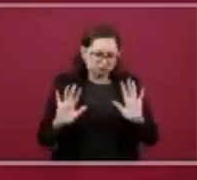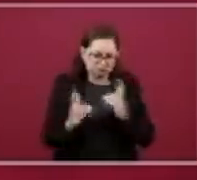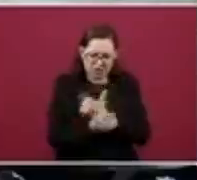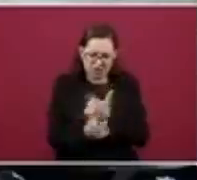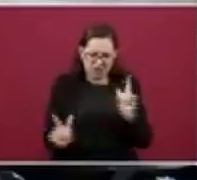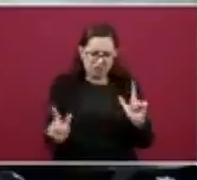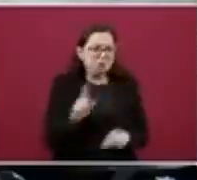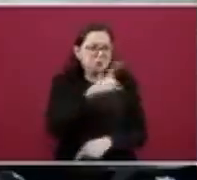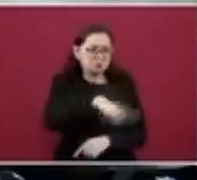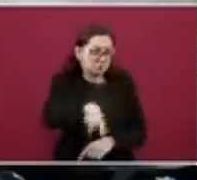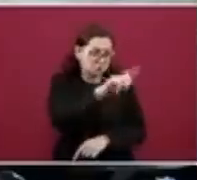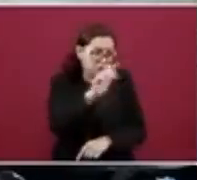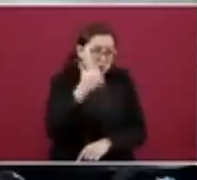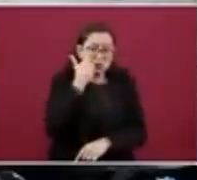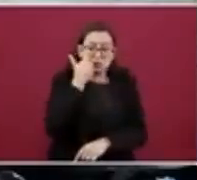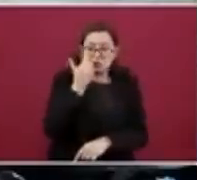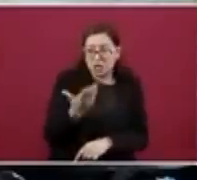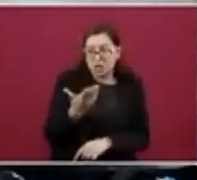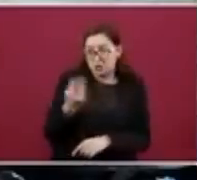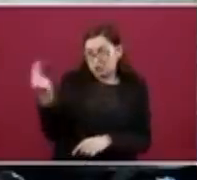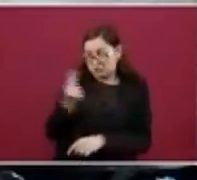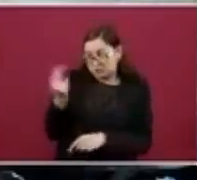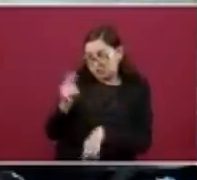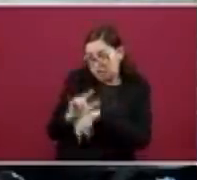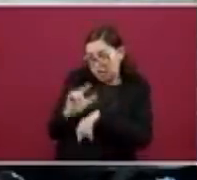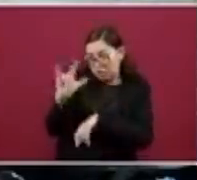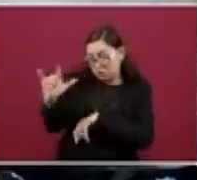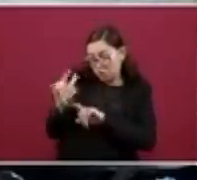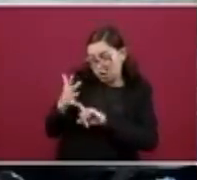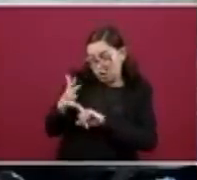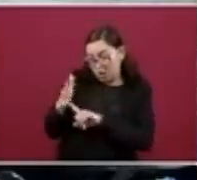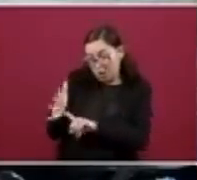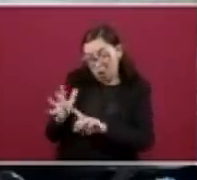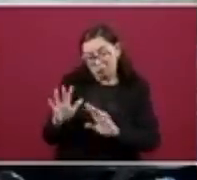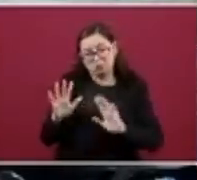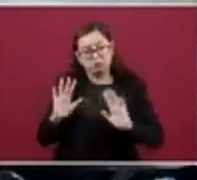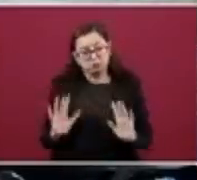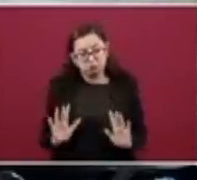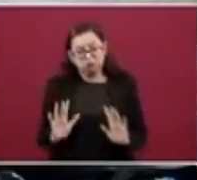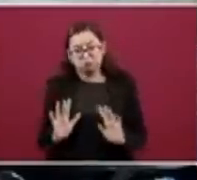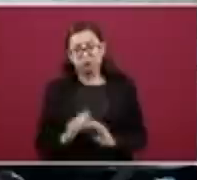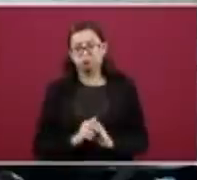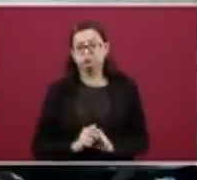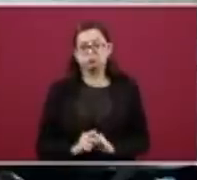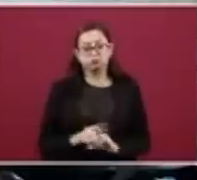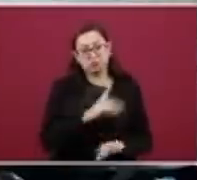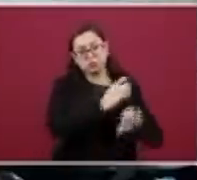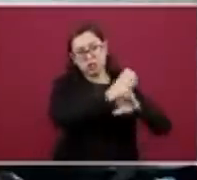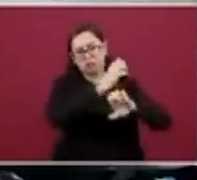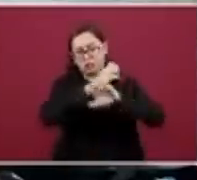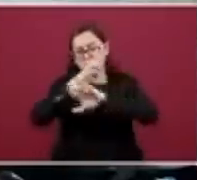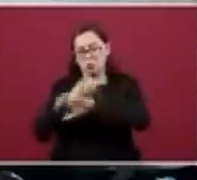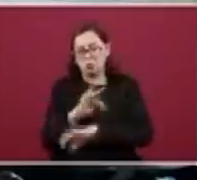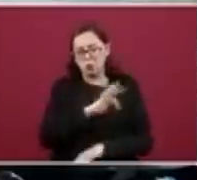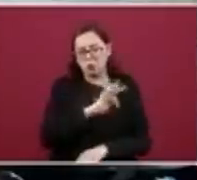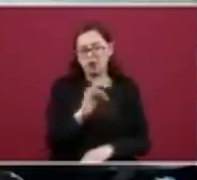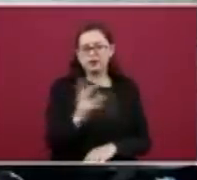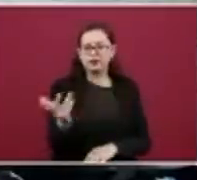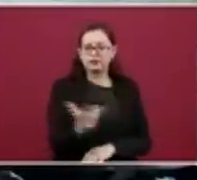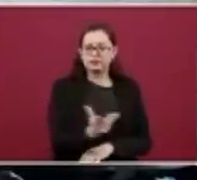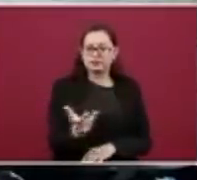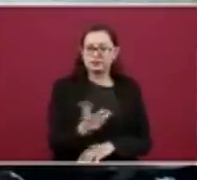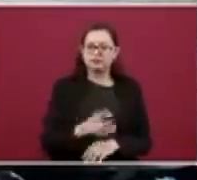si ellos deciden tener aviones helicópteros para los servicios públicos en los estados. Y este